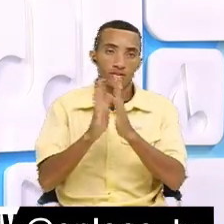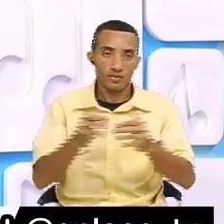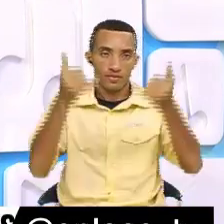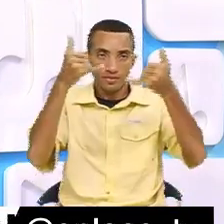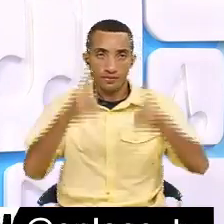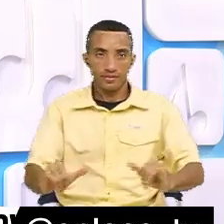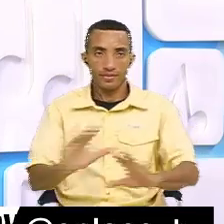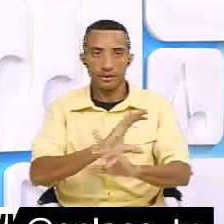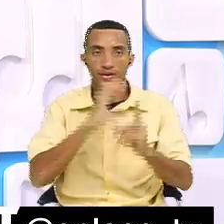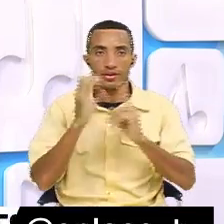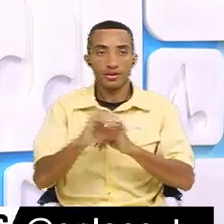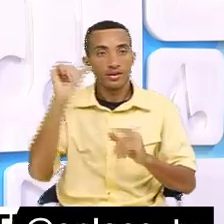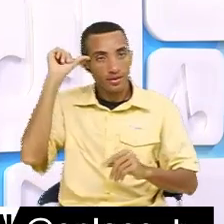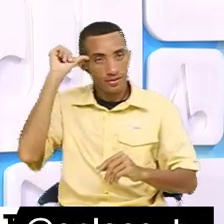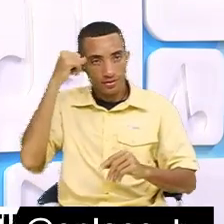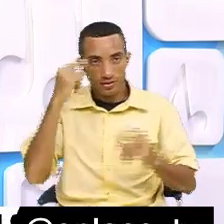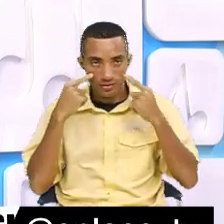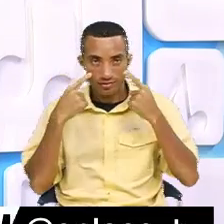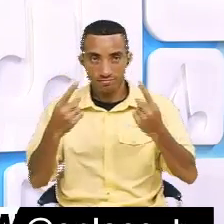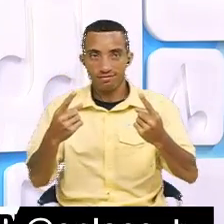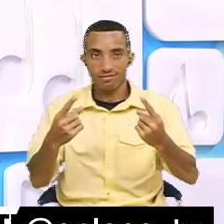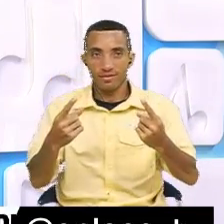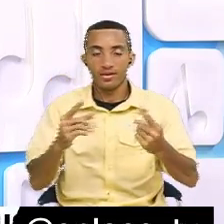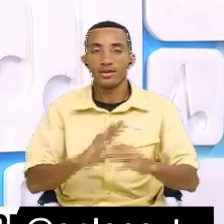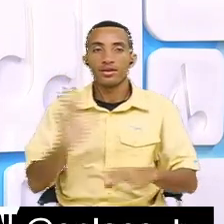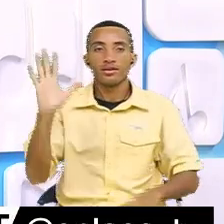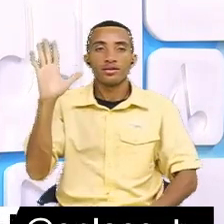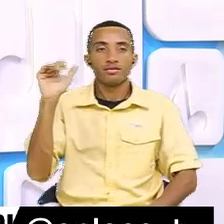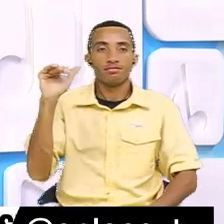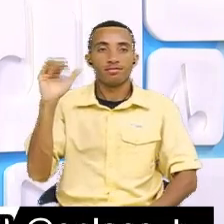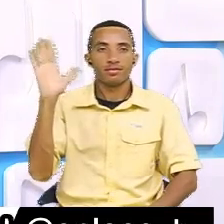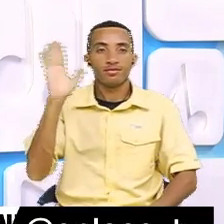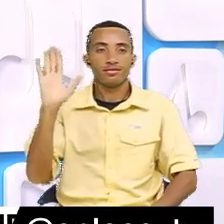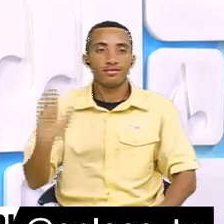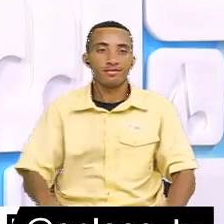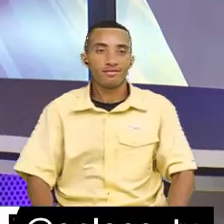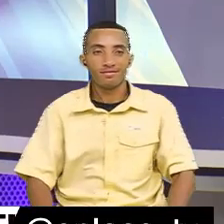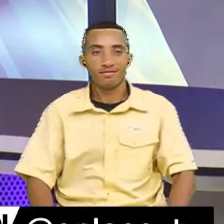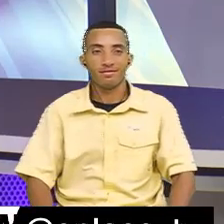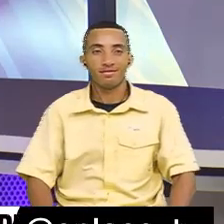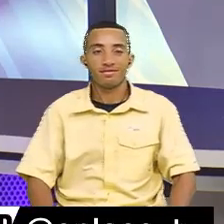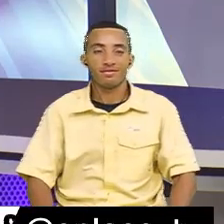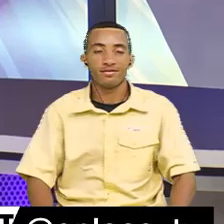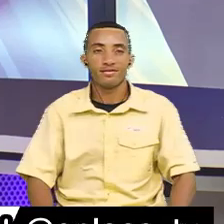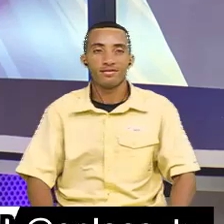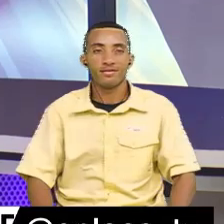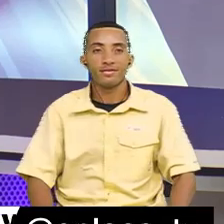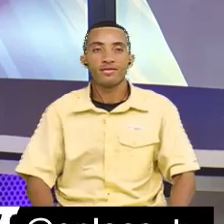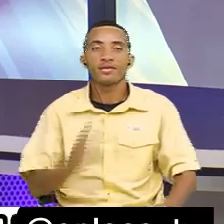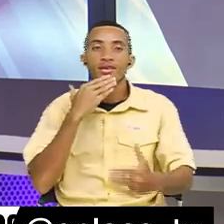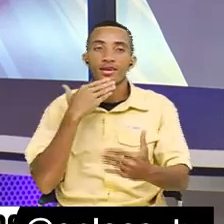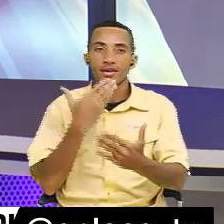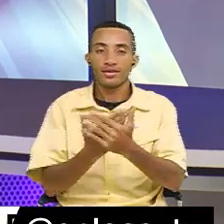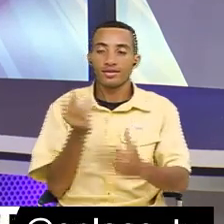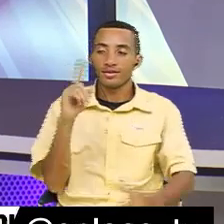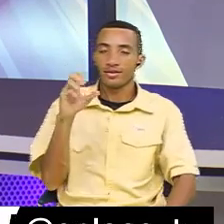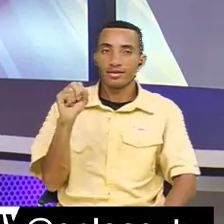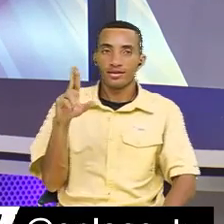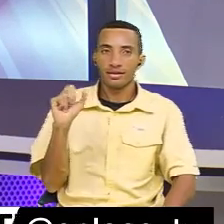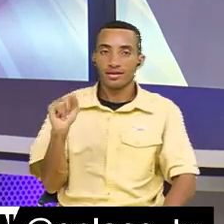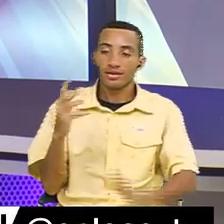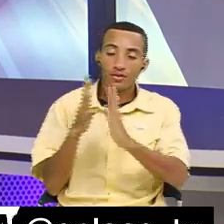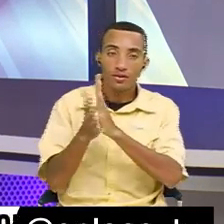entretenimiento. Recuerden, barranqueños, ustedes quedan en la mira. Yo me despido como siempre. Chao, chao. Gracias, Sara. Y esta ha sido la información más